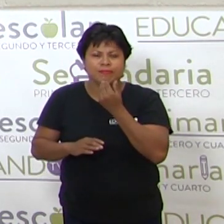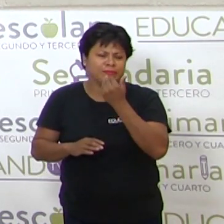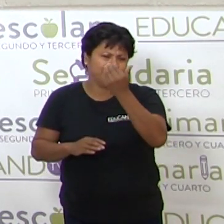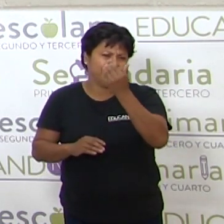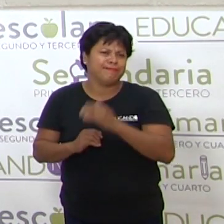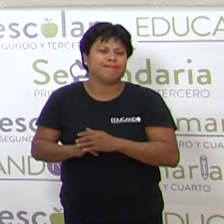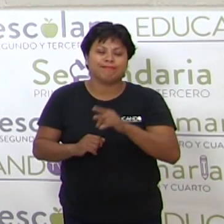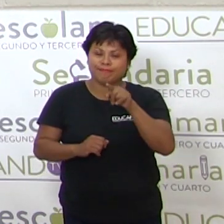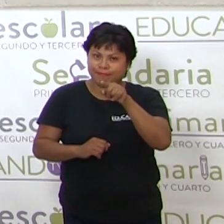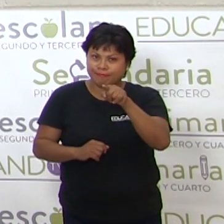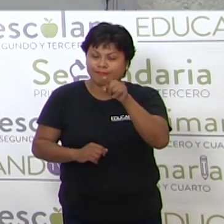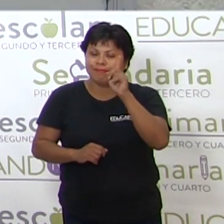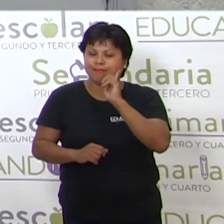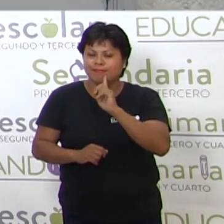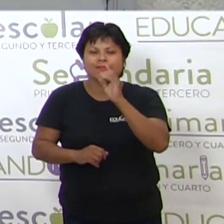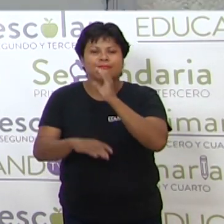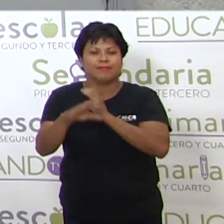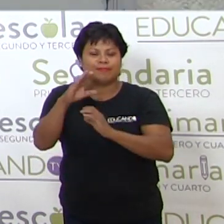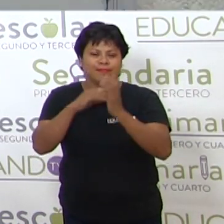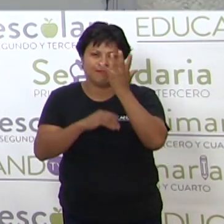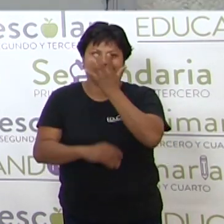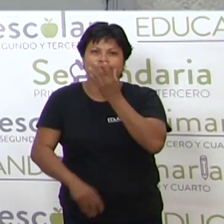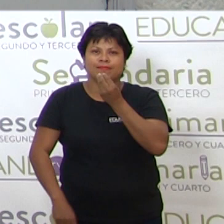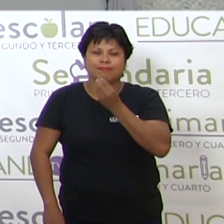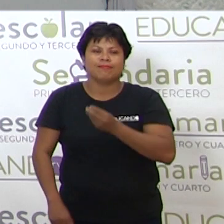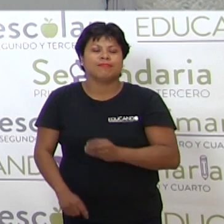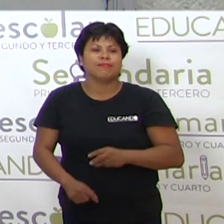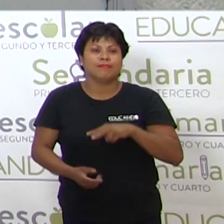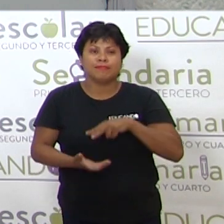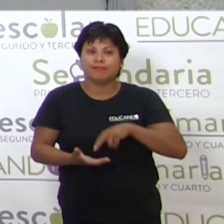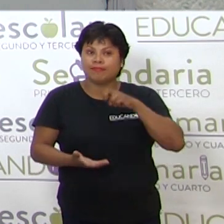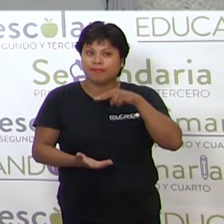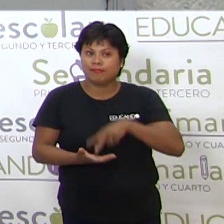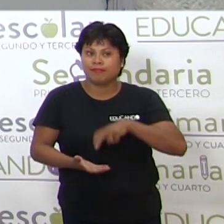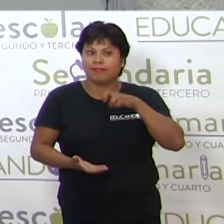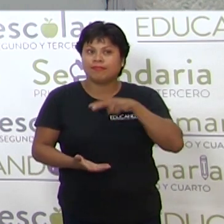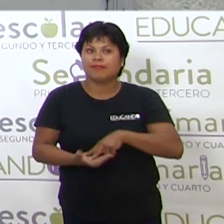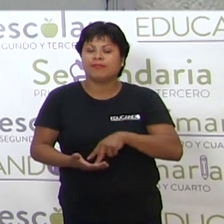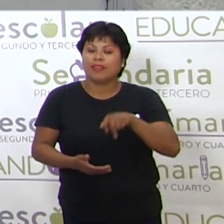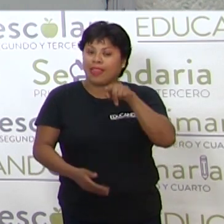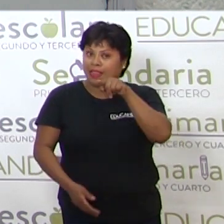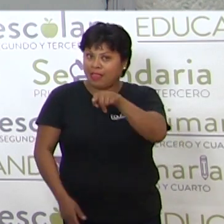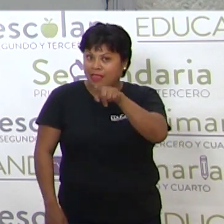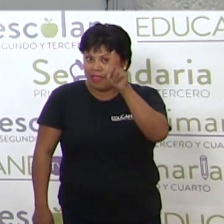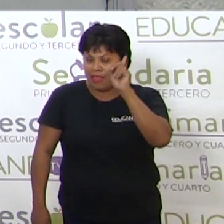y ella canta muy bonito saltar ella